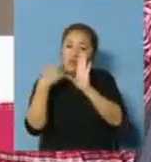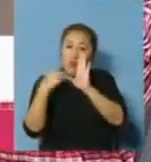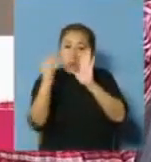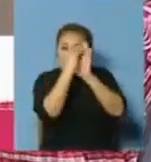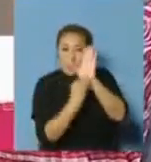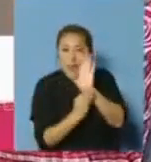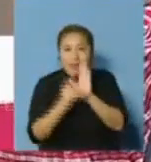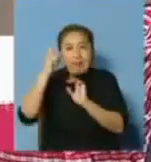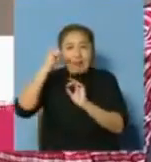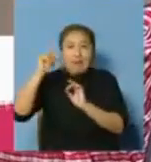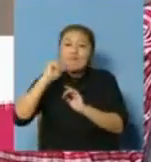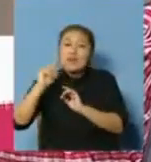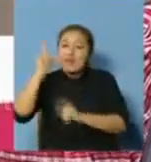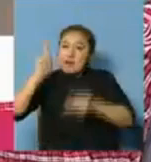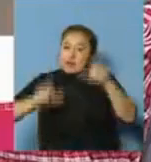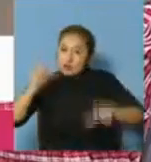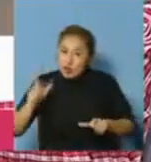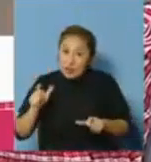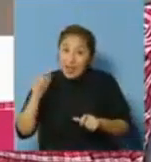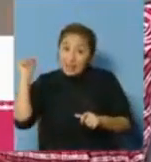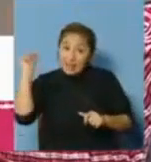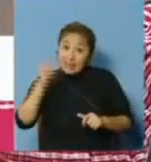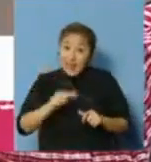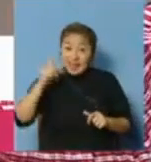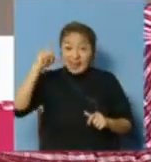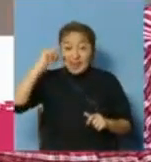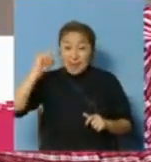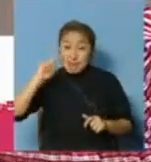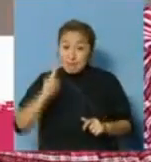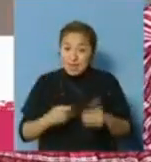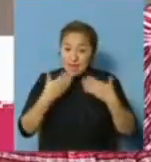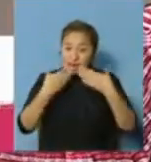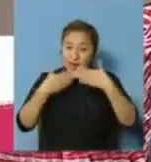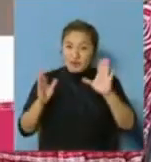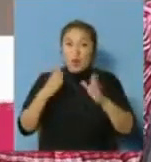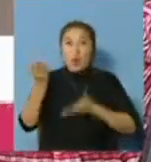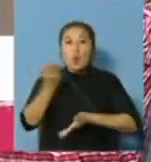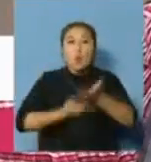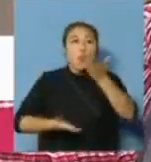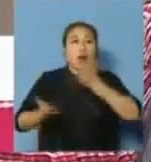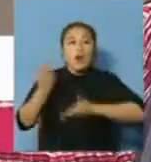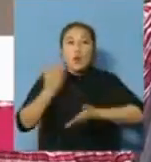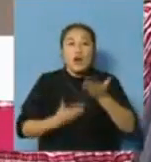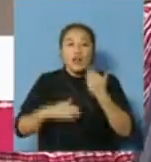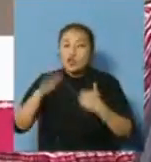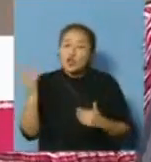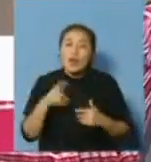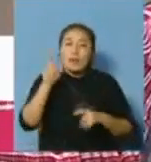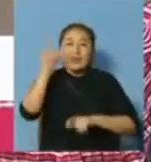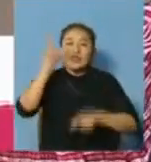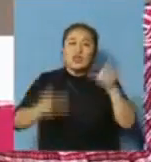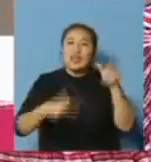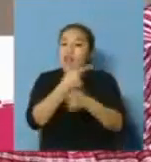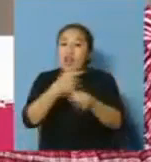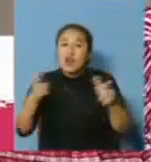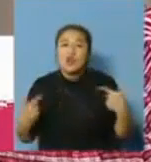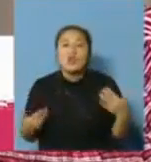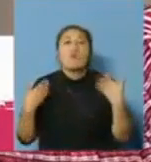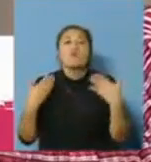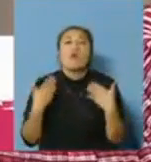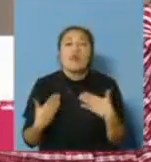alrededor de 10.000 usuarios de los cuales como hemos abierto el juego para aquellas personas que no tenían el beneficio